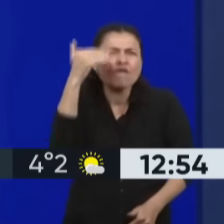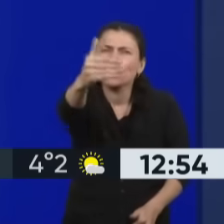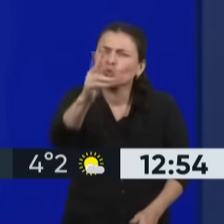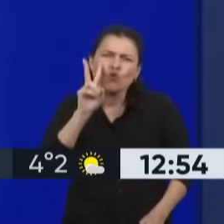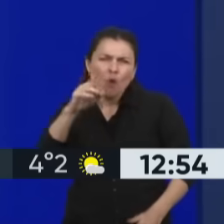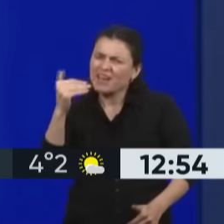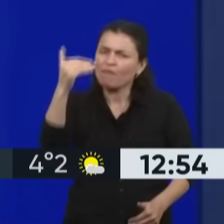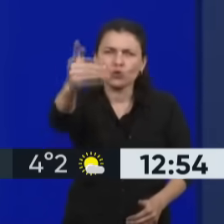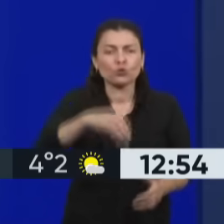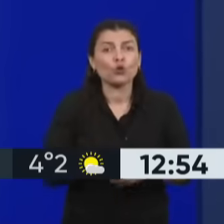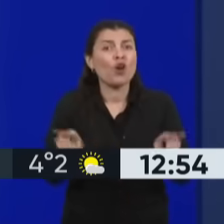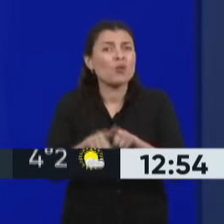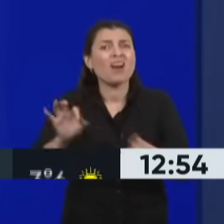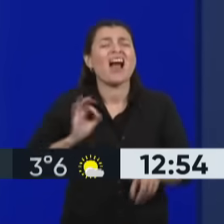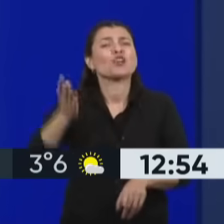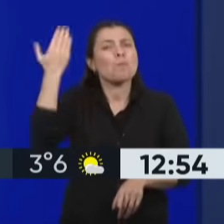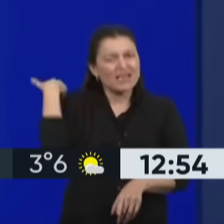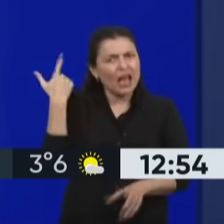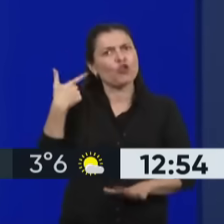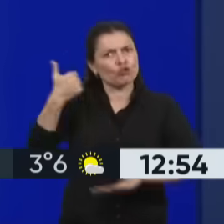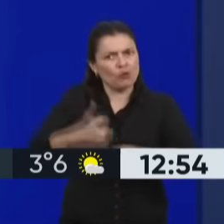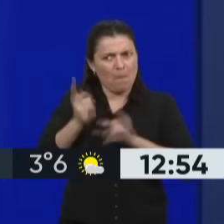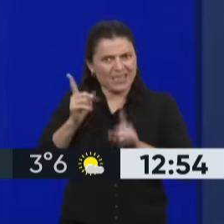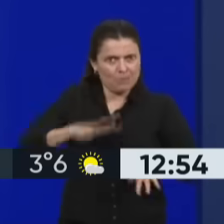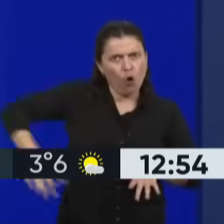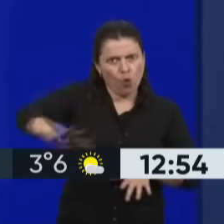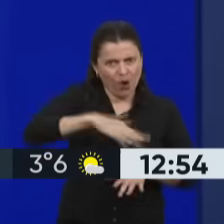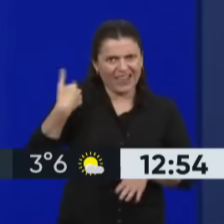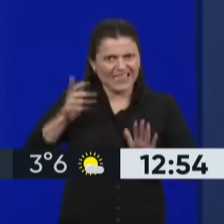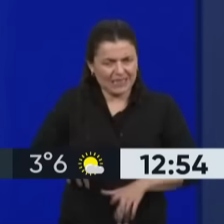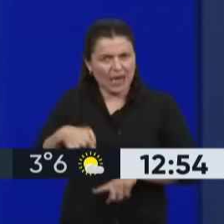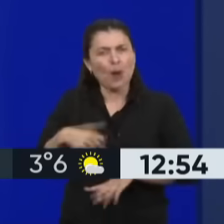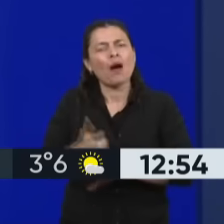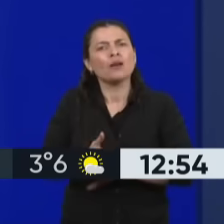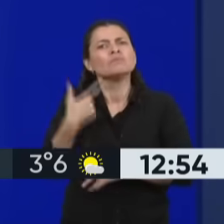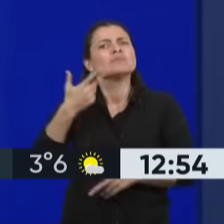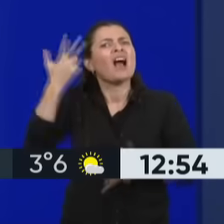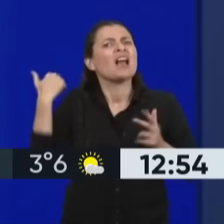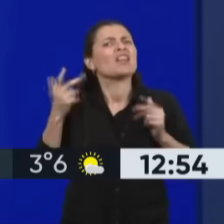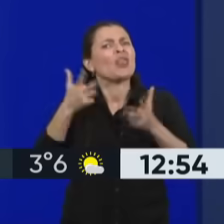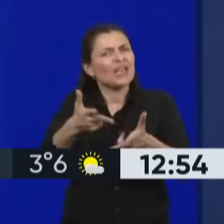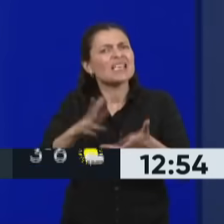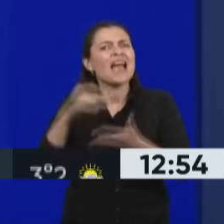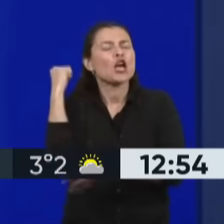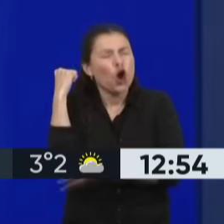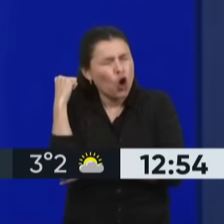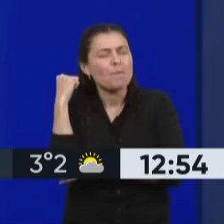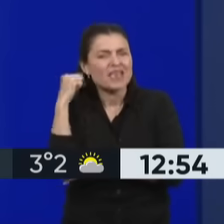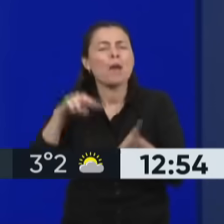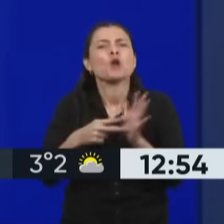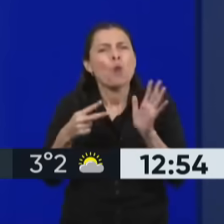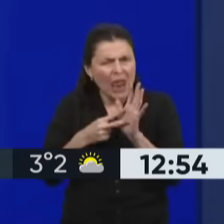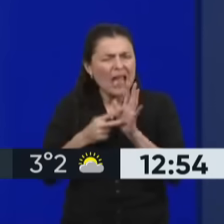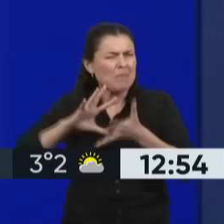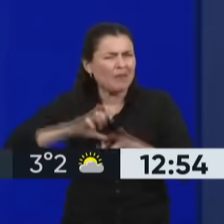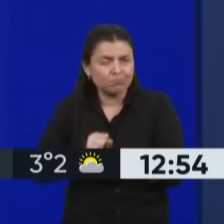hace un año cuando expuse ante este mismo Consejo. Teníamos una economía aún muy golpeada por la herencia, con